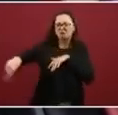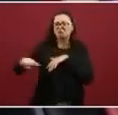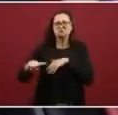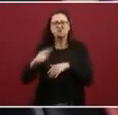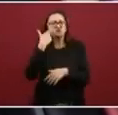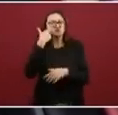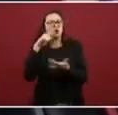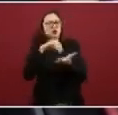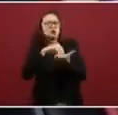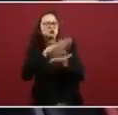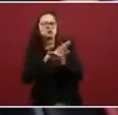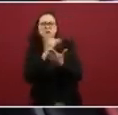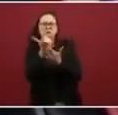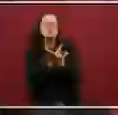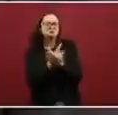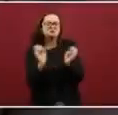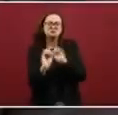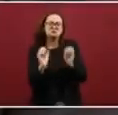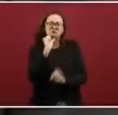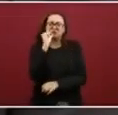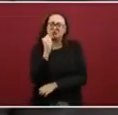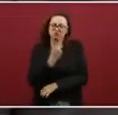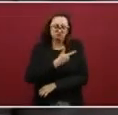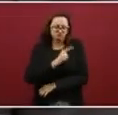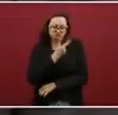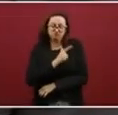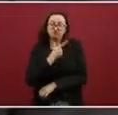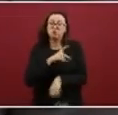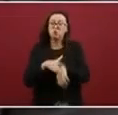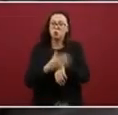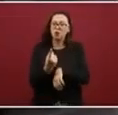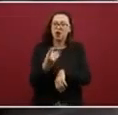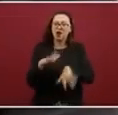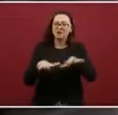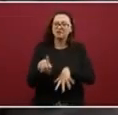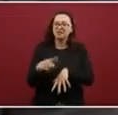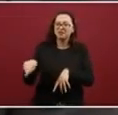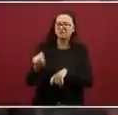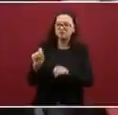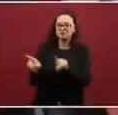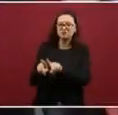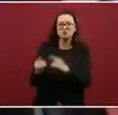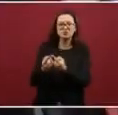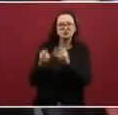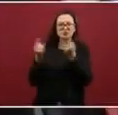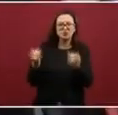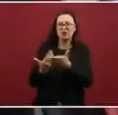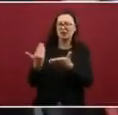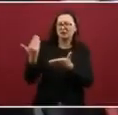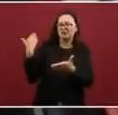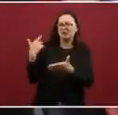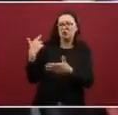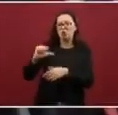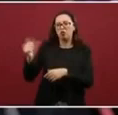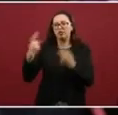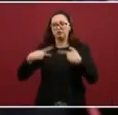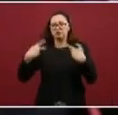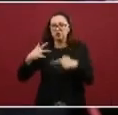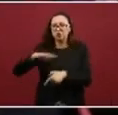a ser registrados? Porque sabemos que muchos de ellos traen historias de inseguridad, historias de